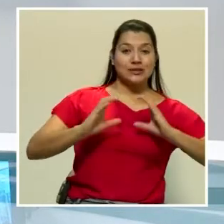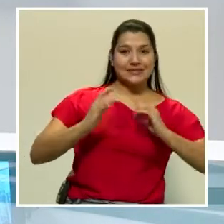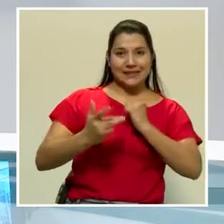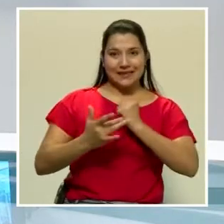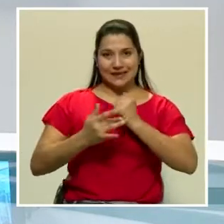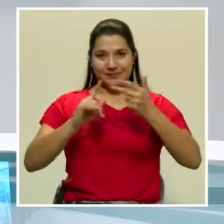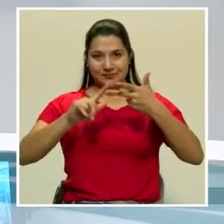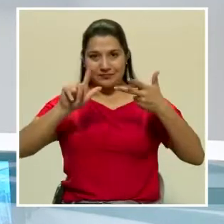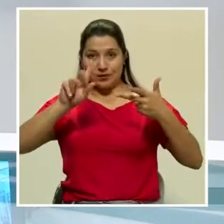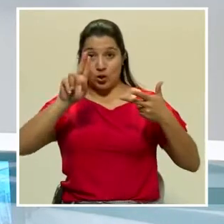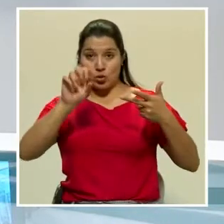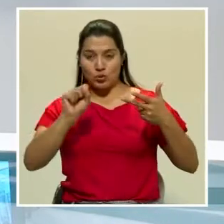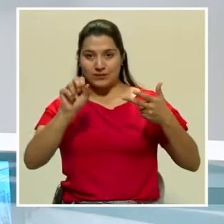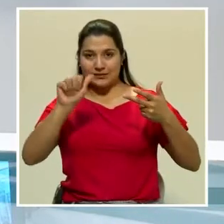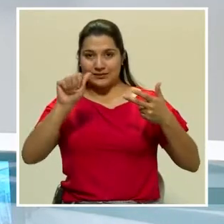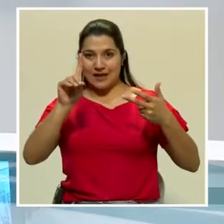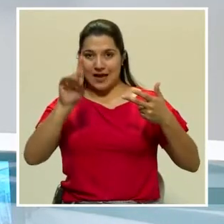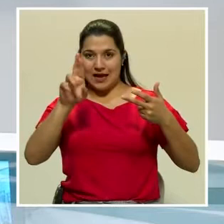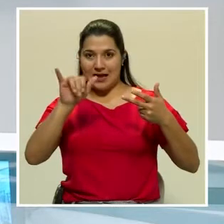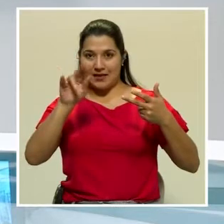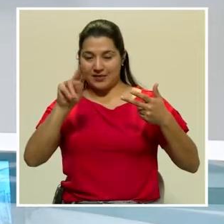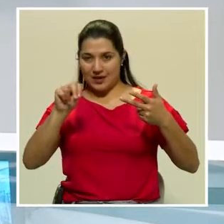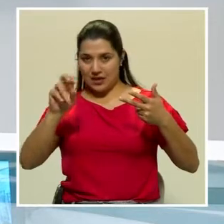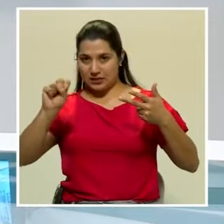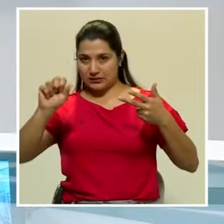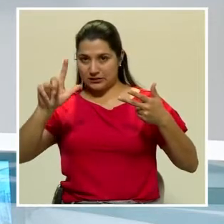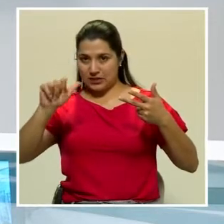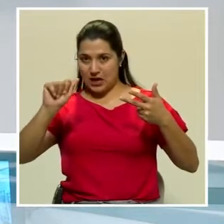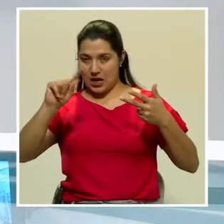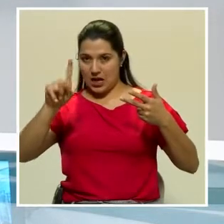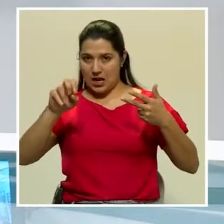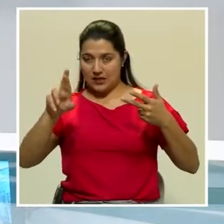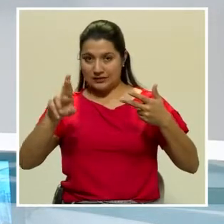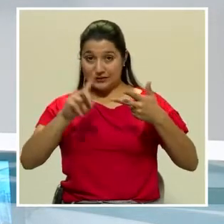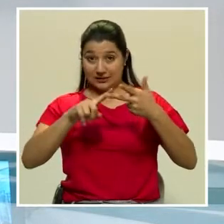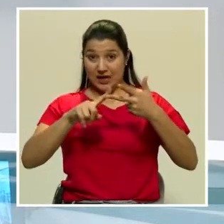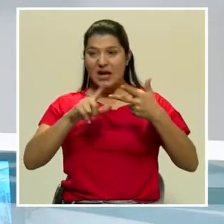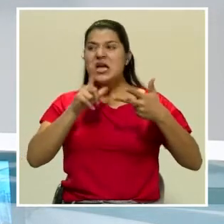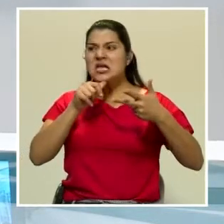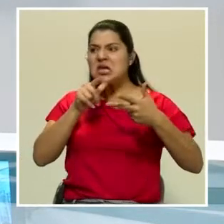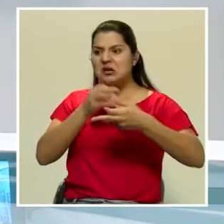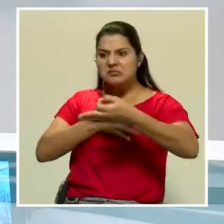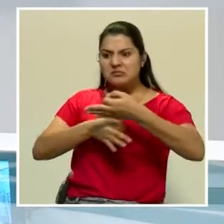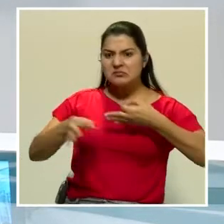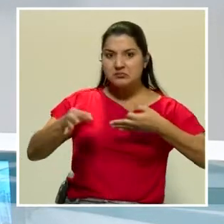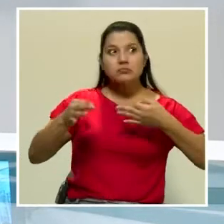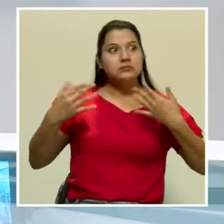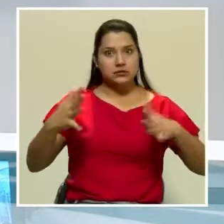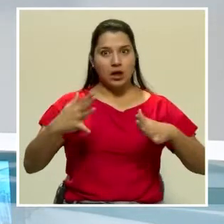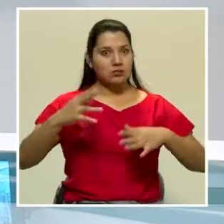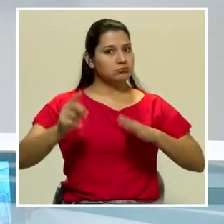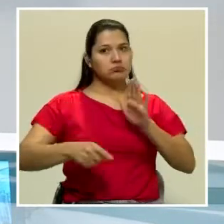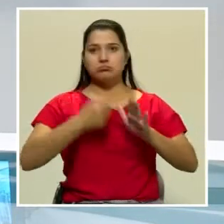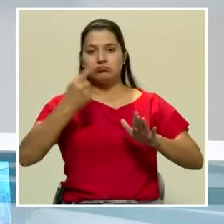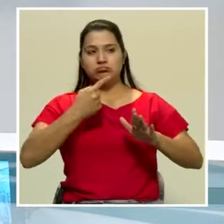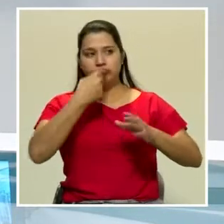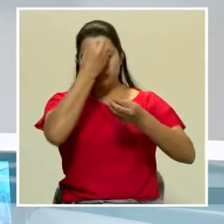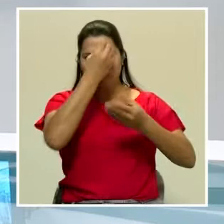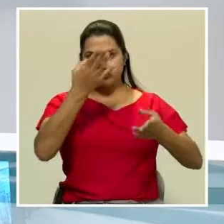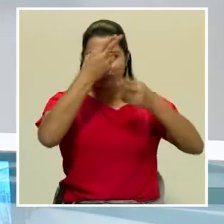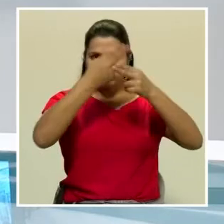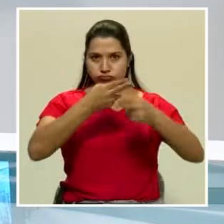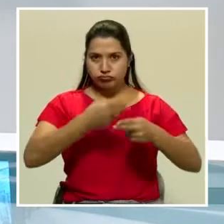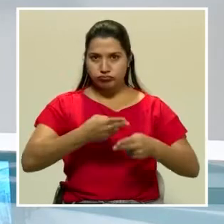Luis Adrián Salazar. Los reemplazos fueron anunciados inmediatamente. El